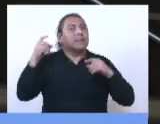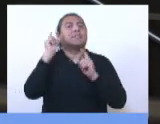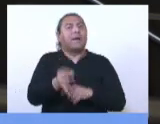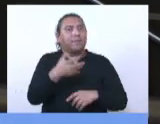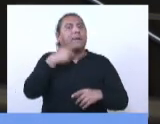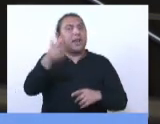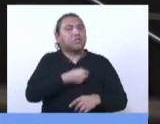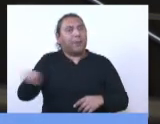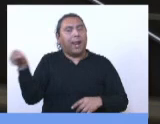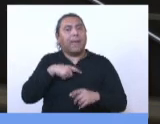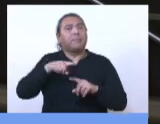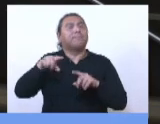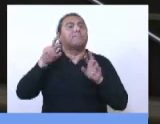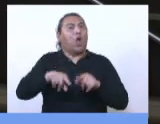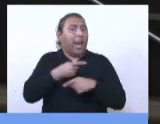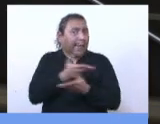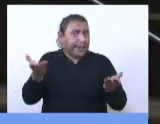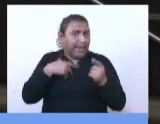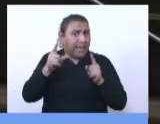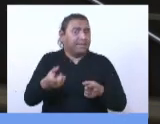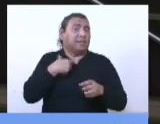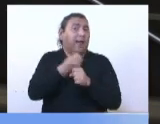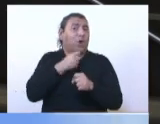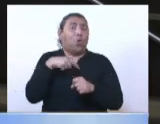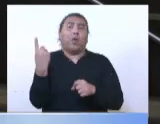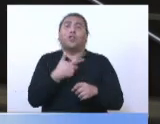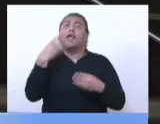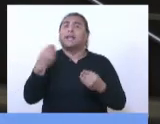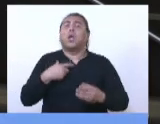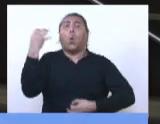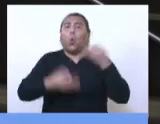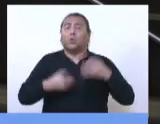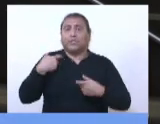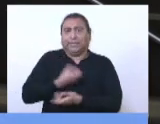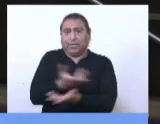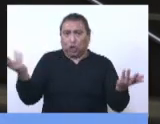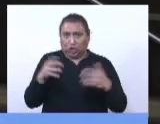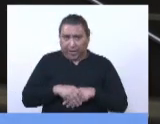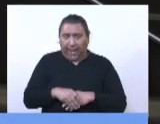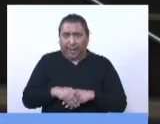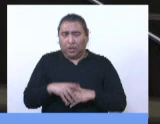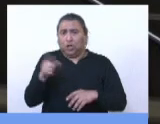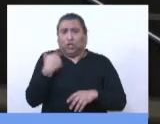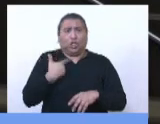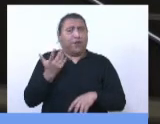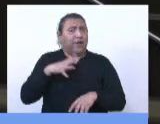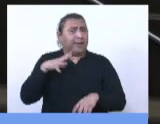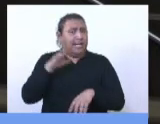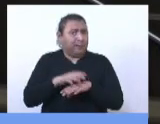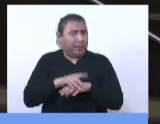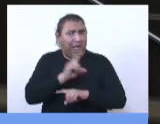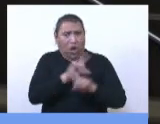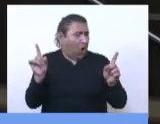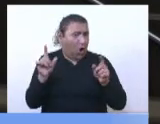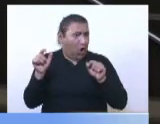también implica una responsabilidad muy grande y el trabajo nuestro la justicia social no vamos a hacer irresponsable en el manejo de estas cosas